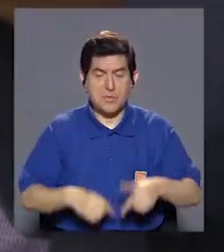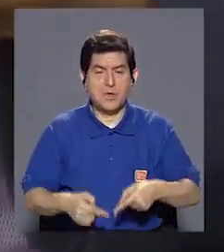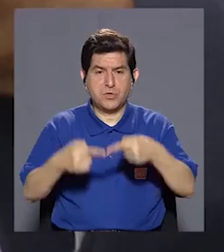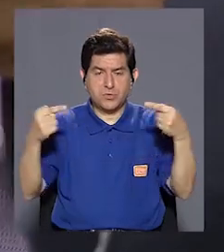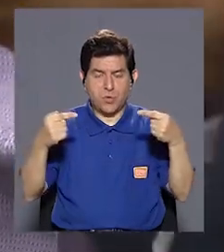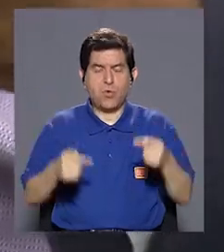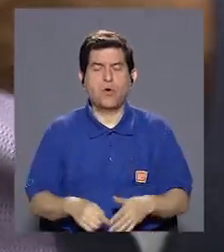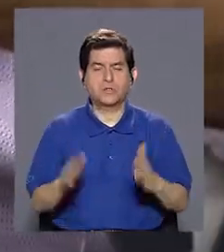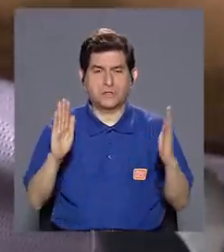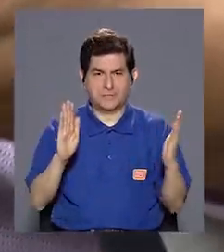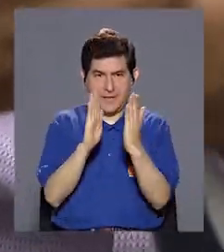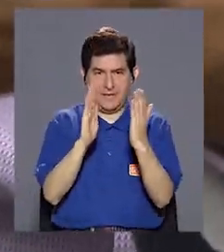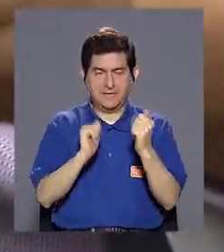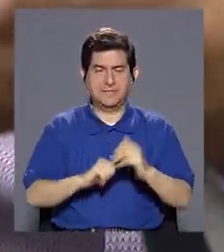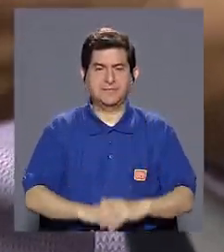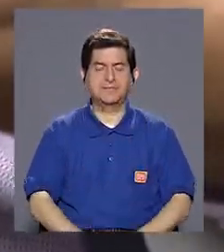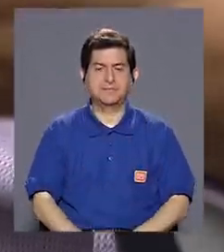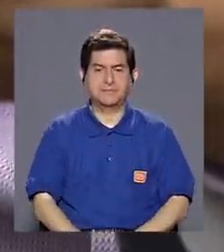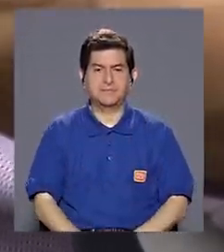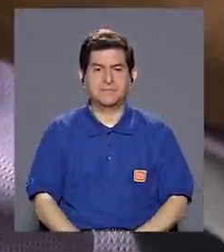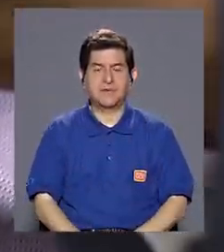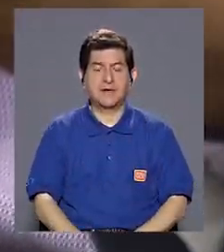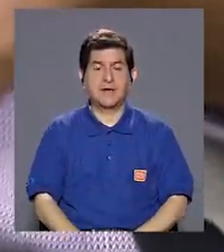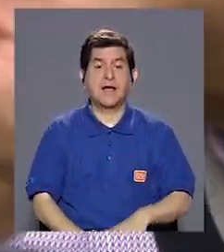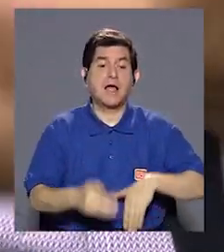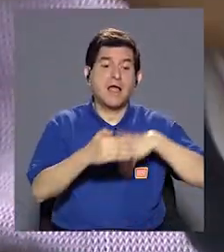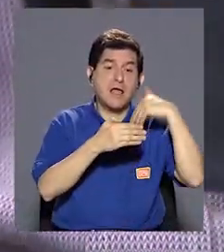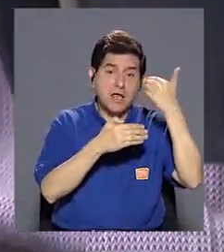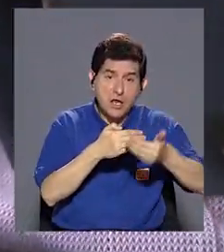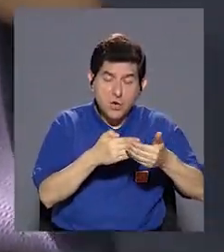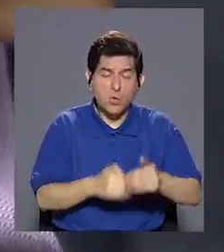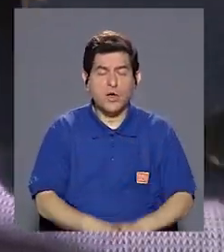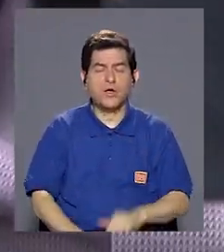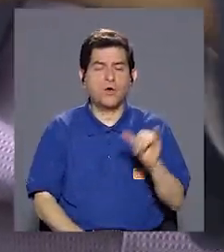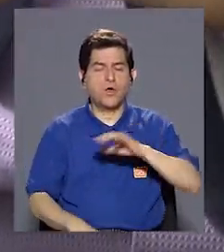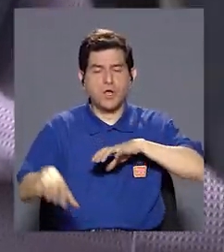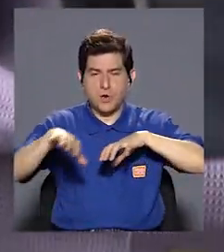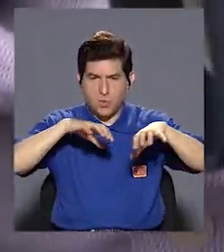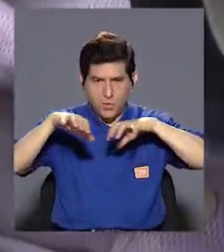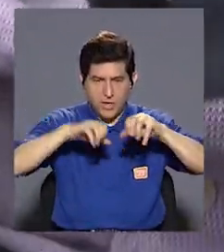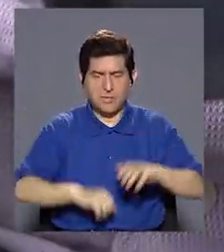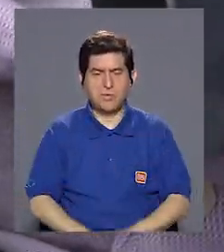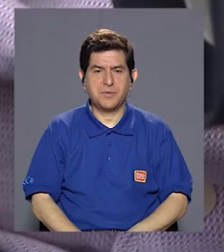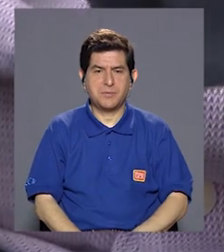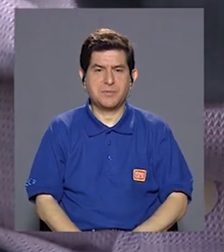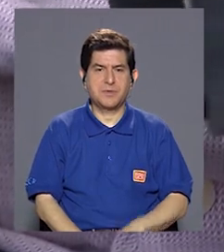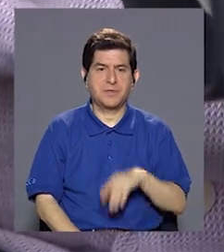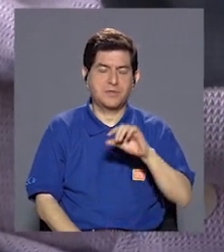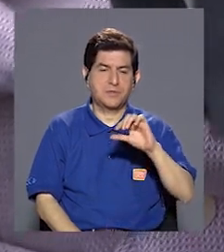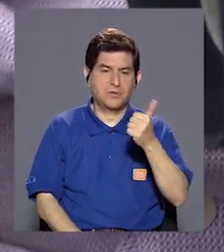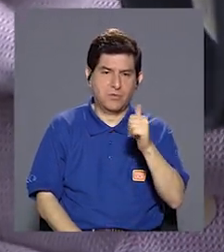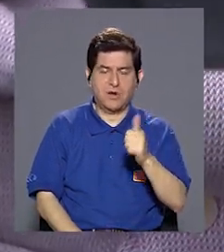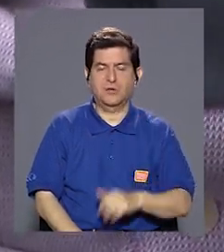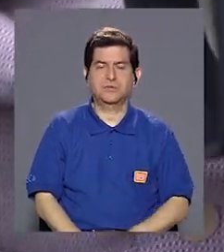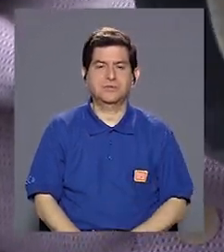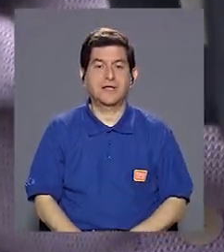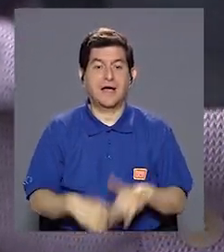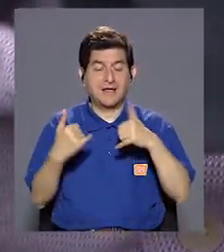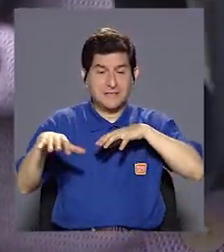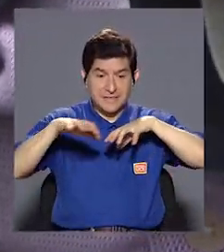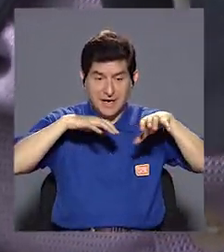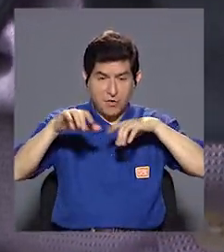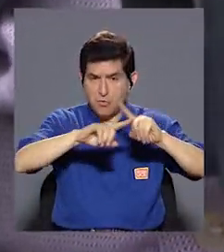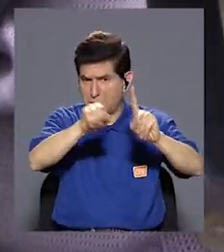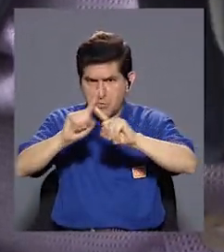movimiento contra las palmas, ¿verdad?, bastante, y después hago el mismo movimiento con las otras. Entonces ya con